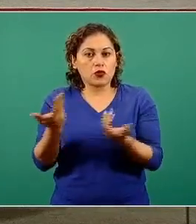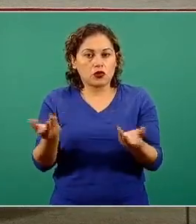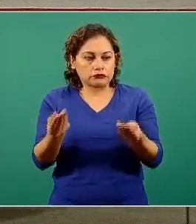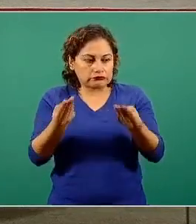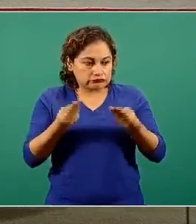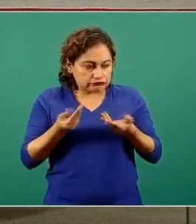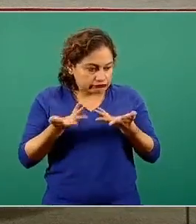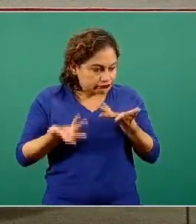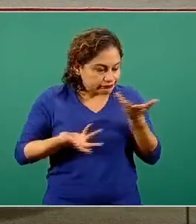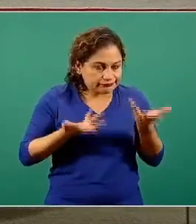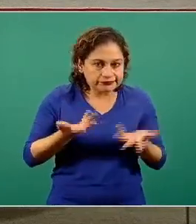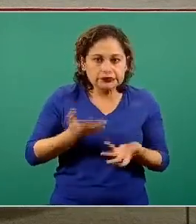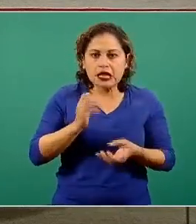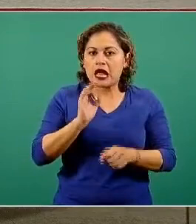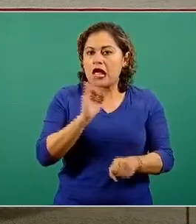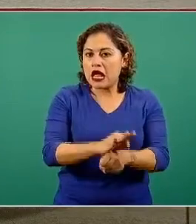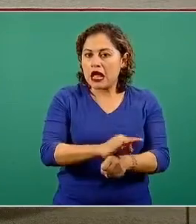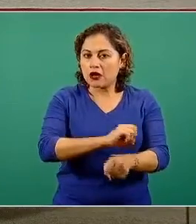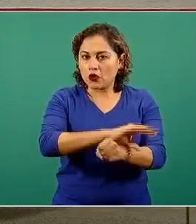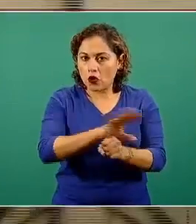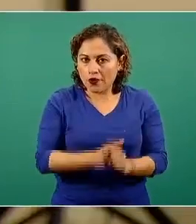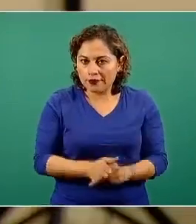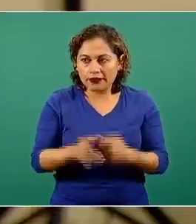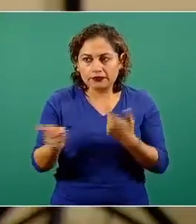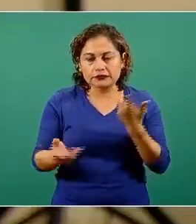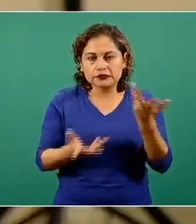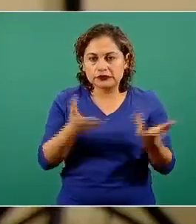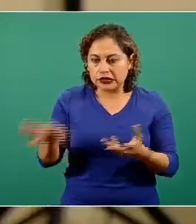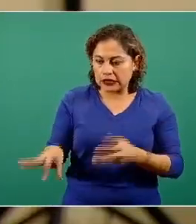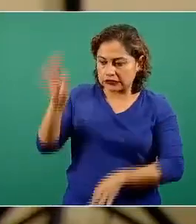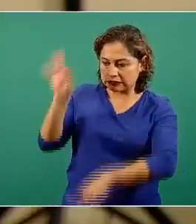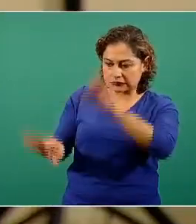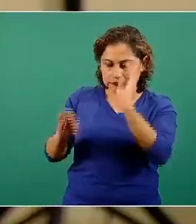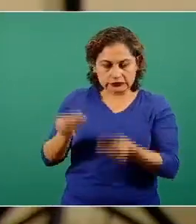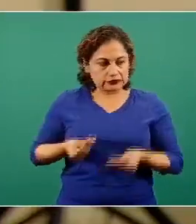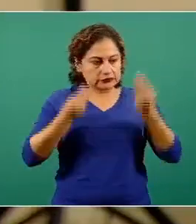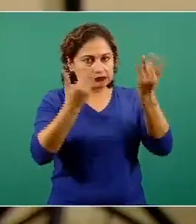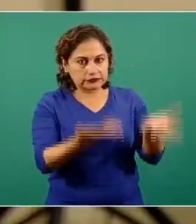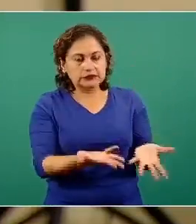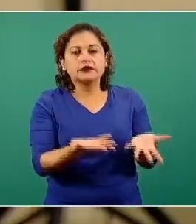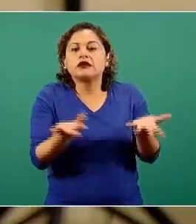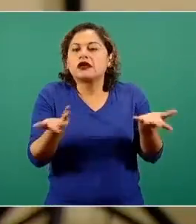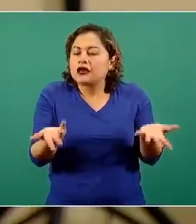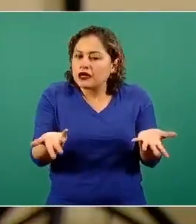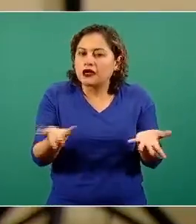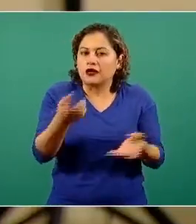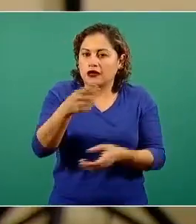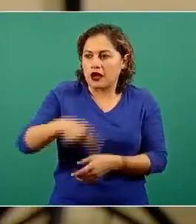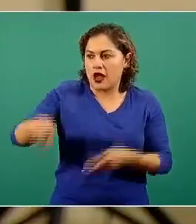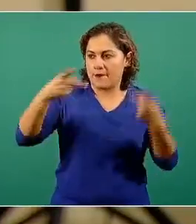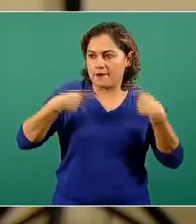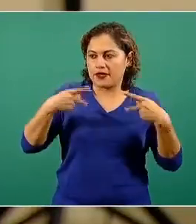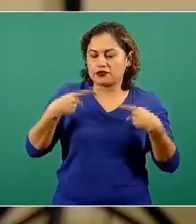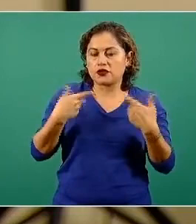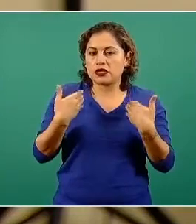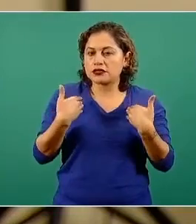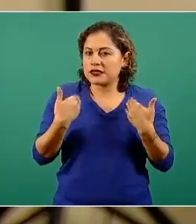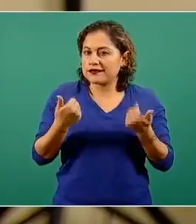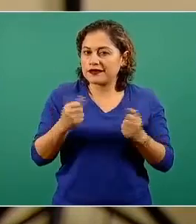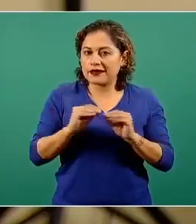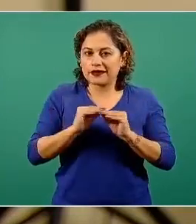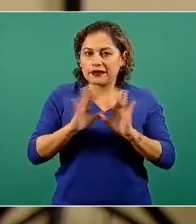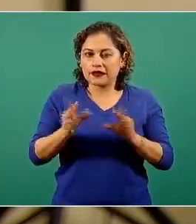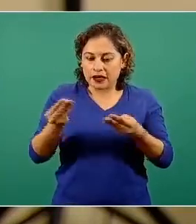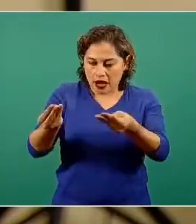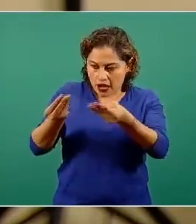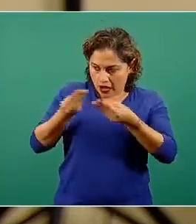contra COVID están haciendo lo que pueden. Entonces, pues también para que la población sepa qué implica tomar ciertos medicamentos o qué implica que